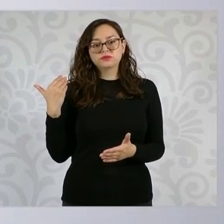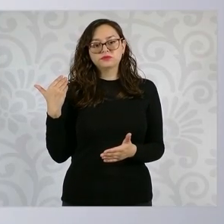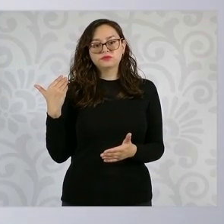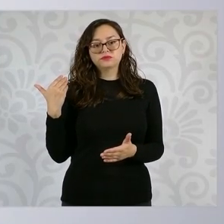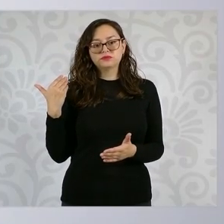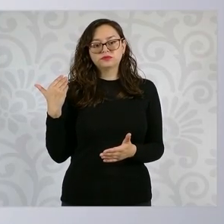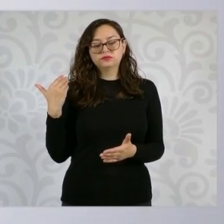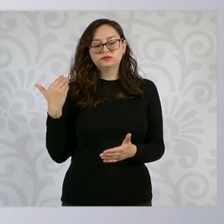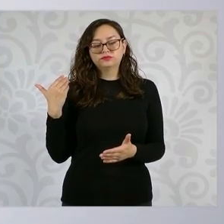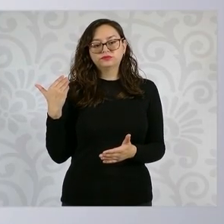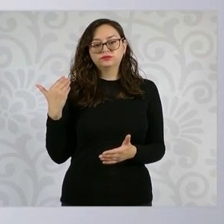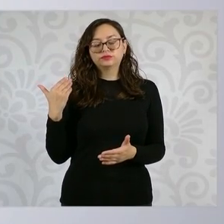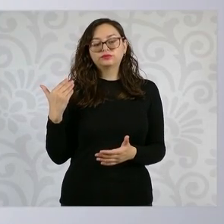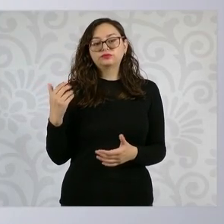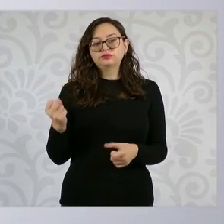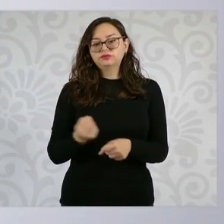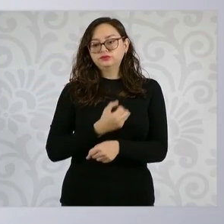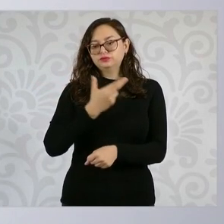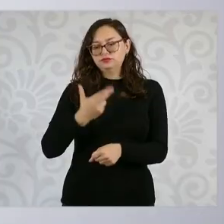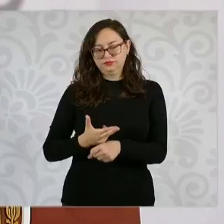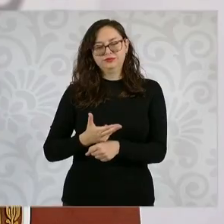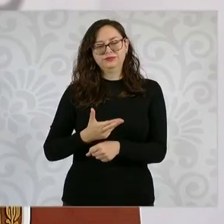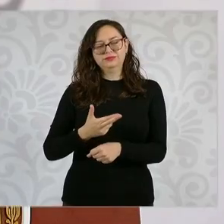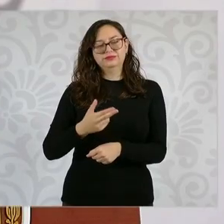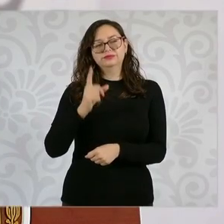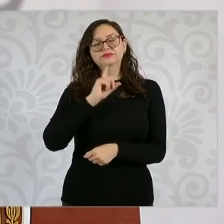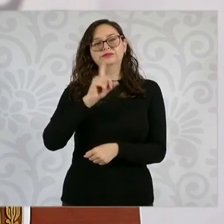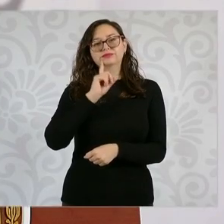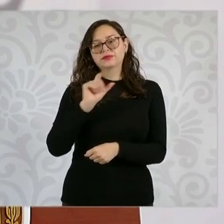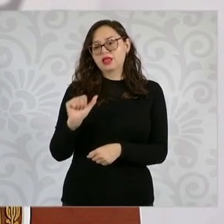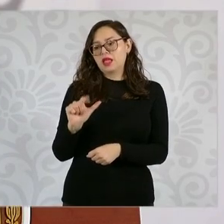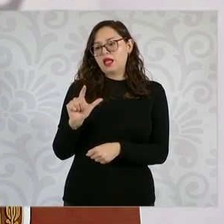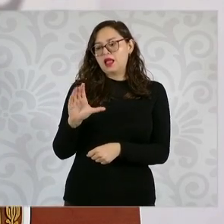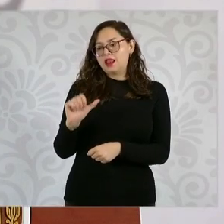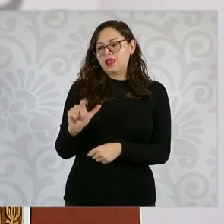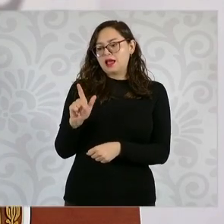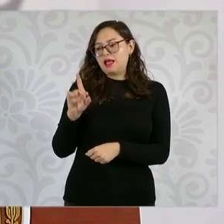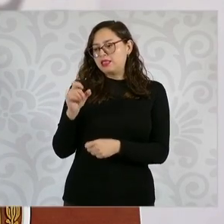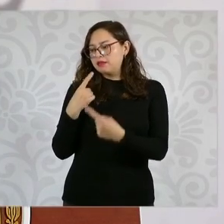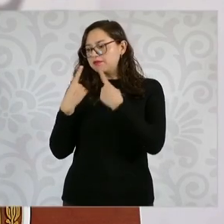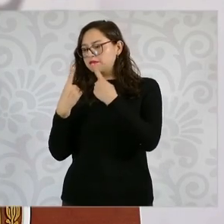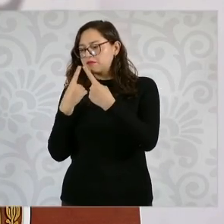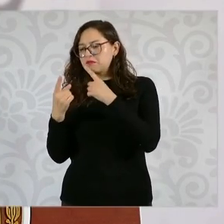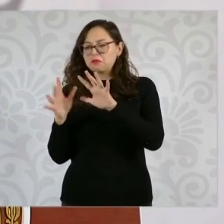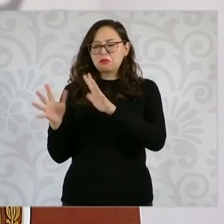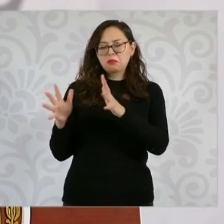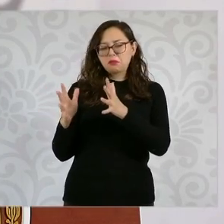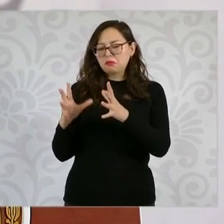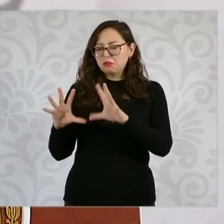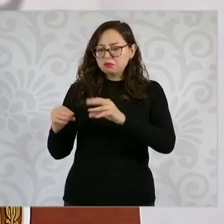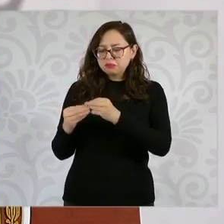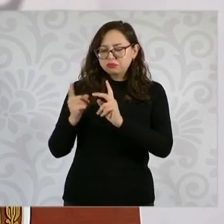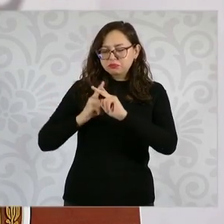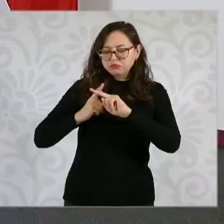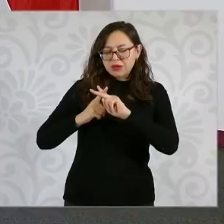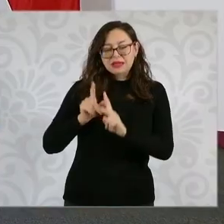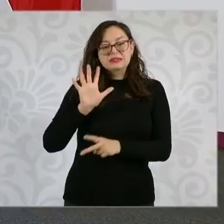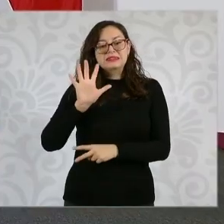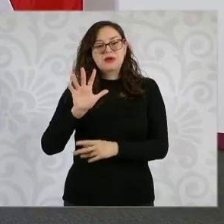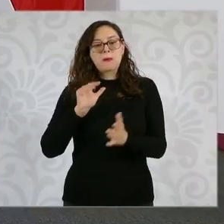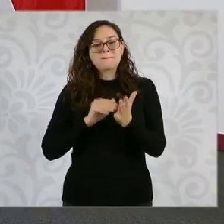secretaria alcalde. Se había hablado, incluso salió públicamente, de alrededor de 5,000 millones de pesos, por ahí